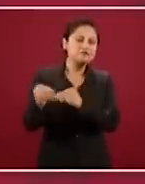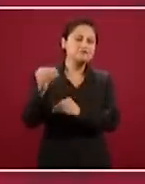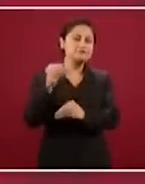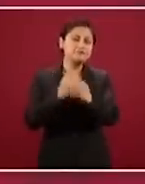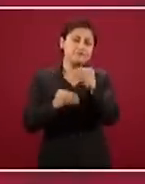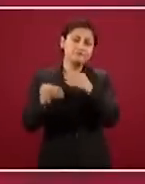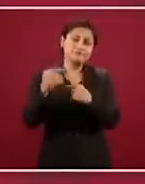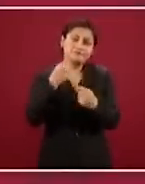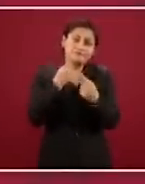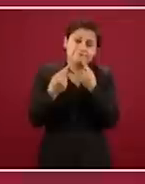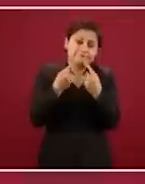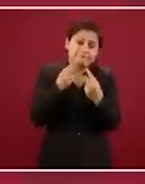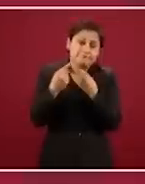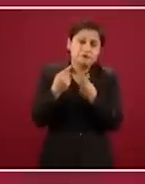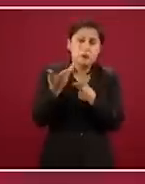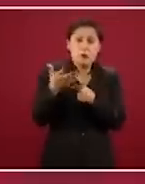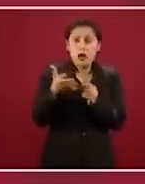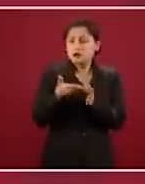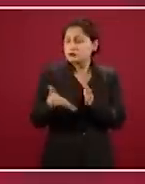pues, como 6 meses,